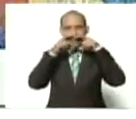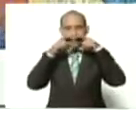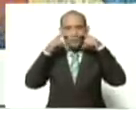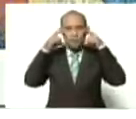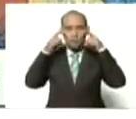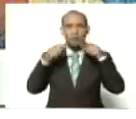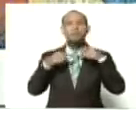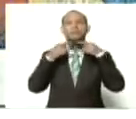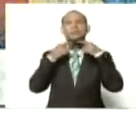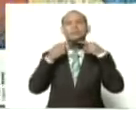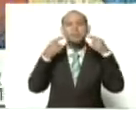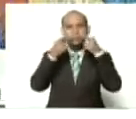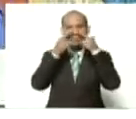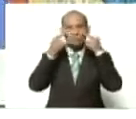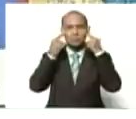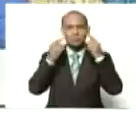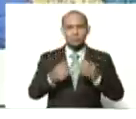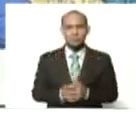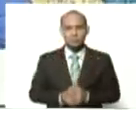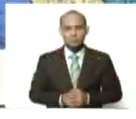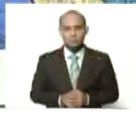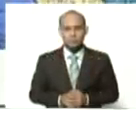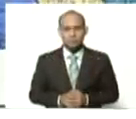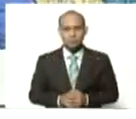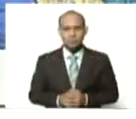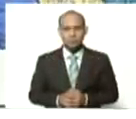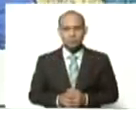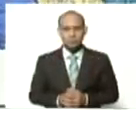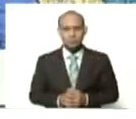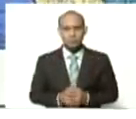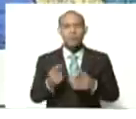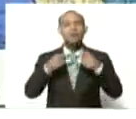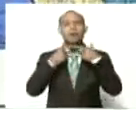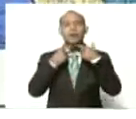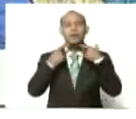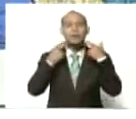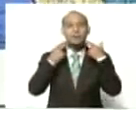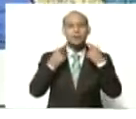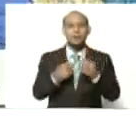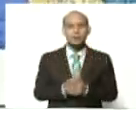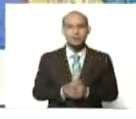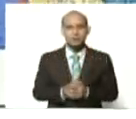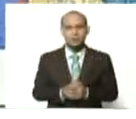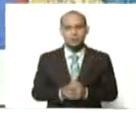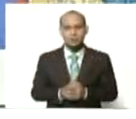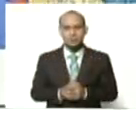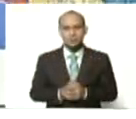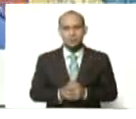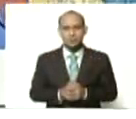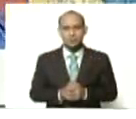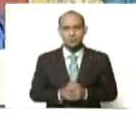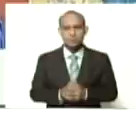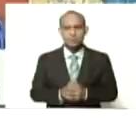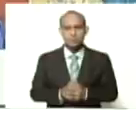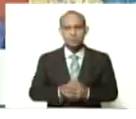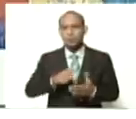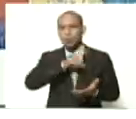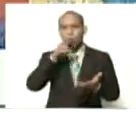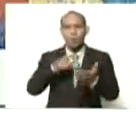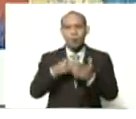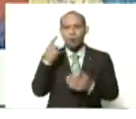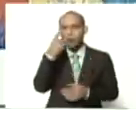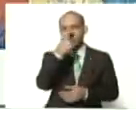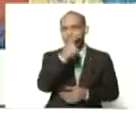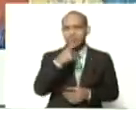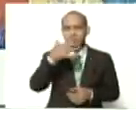la pantorrilla. Pantorrilla se llama. La barbilla. Aquí la barbilla. Cubra la boca completa. Cubra